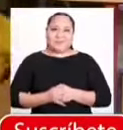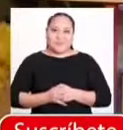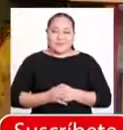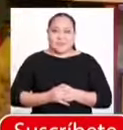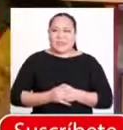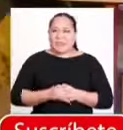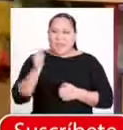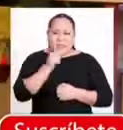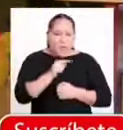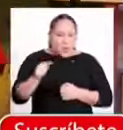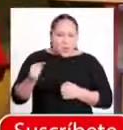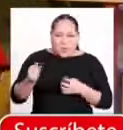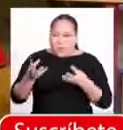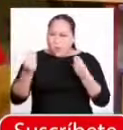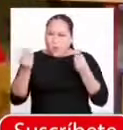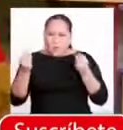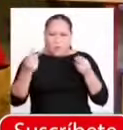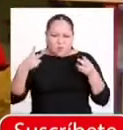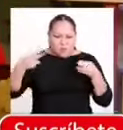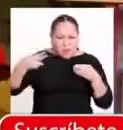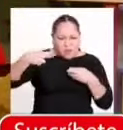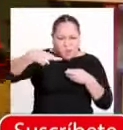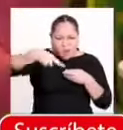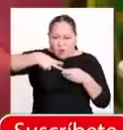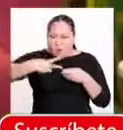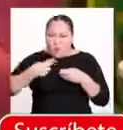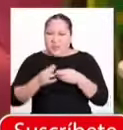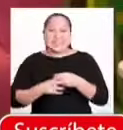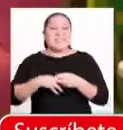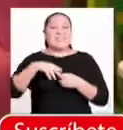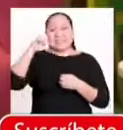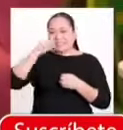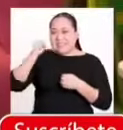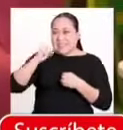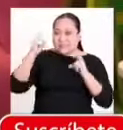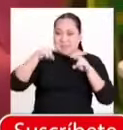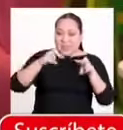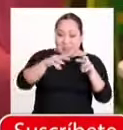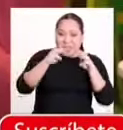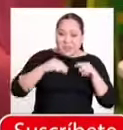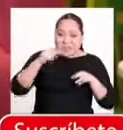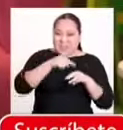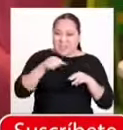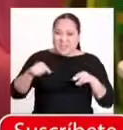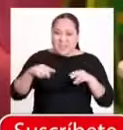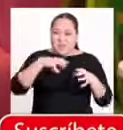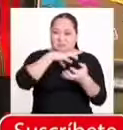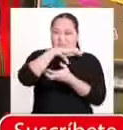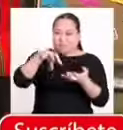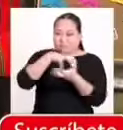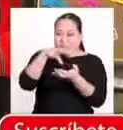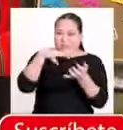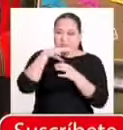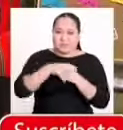¡Hemos hecho un montón de recortes! Sí, miren la mesa, ha quedado todo un desorden.